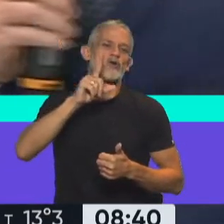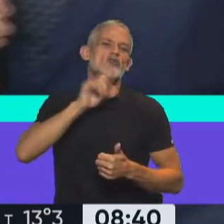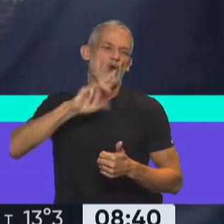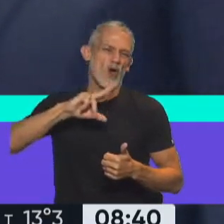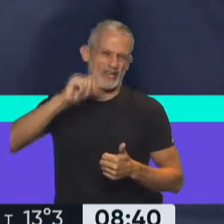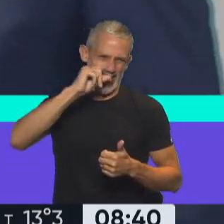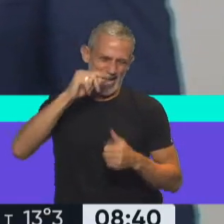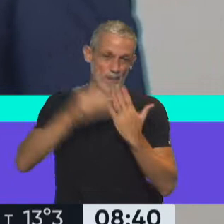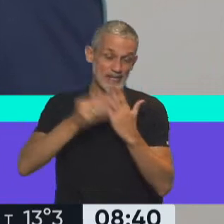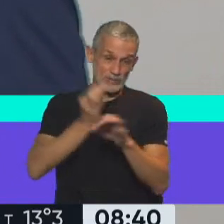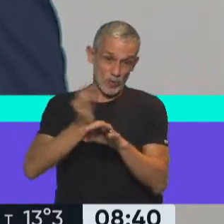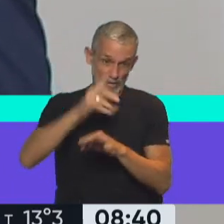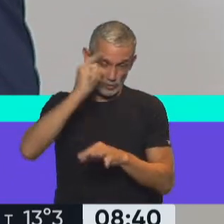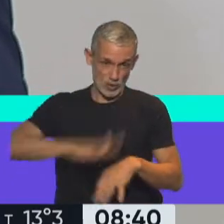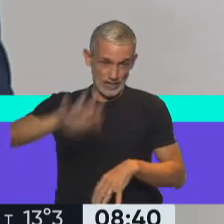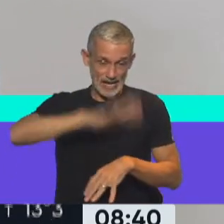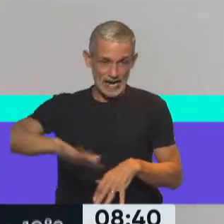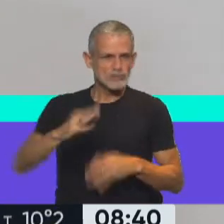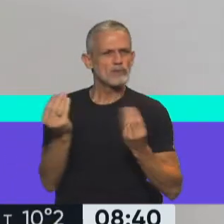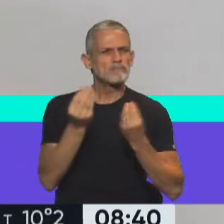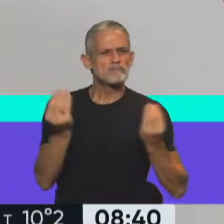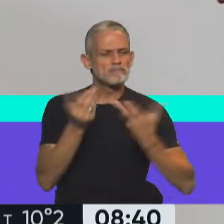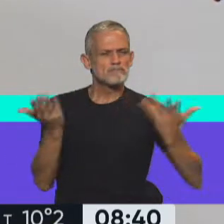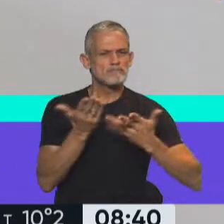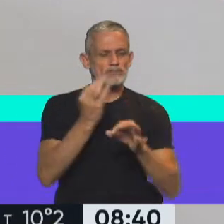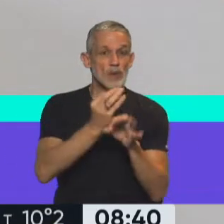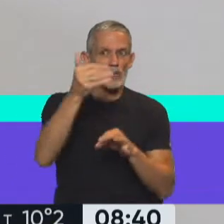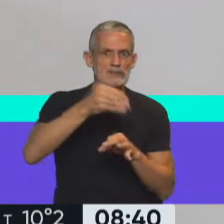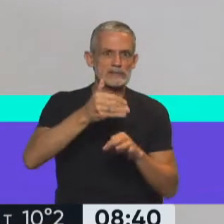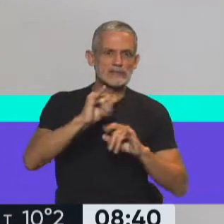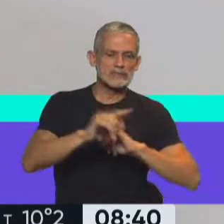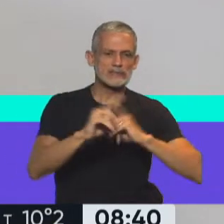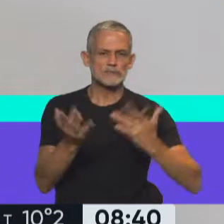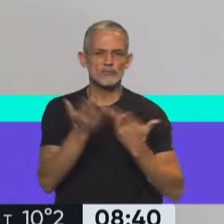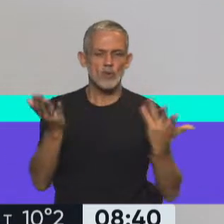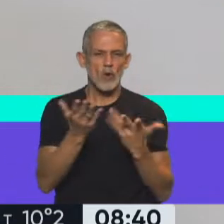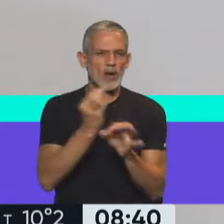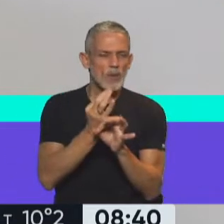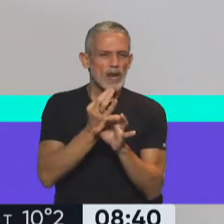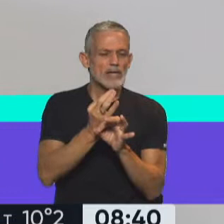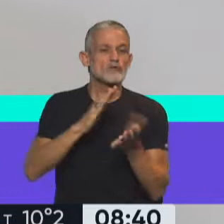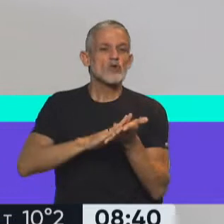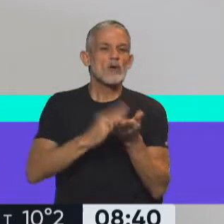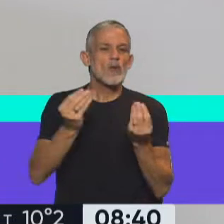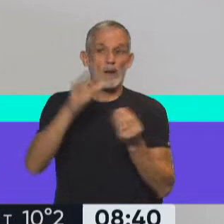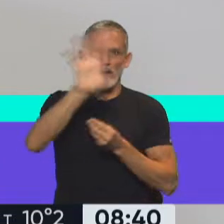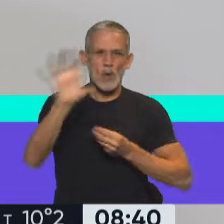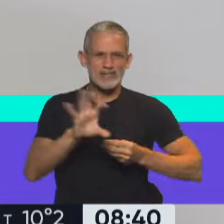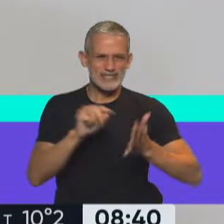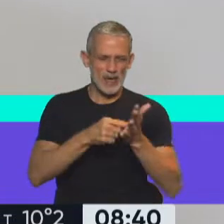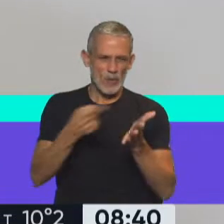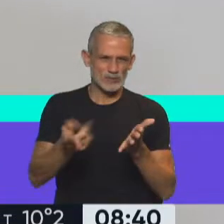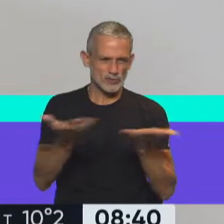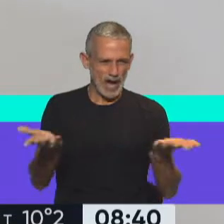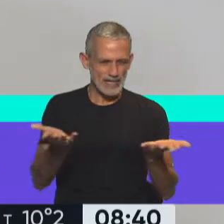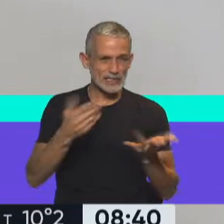la Nación. Buen día, ministro. Bueno, ¿qué va a suceder con la presencialidad en las escuelas también respecto a la provincia de Buenos Aires? Sí que se